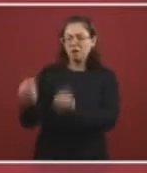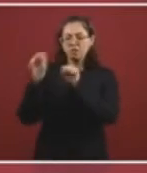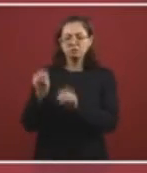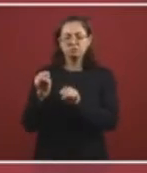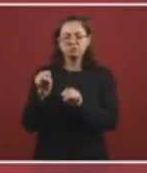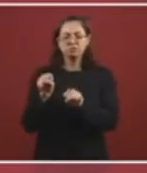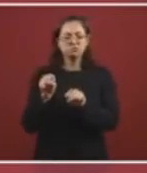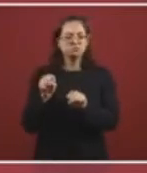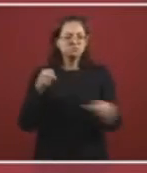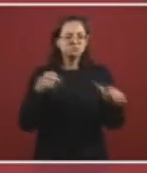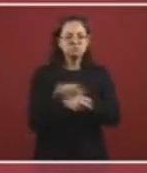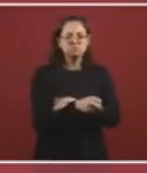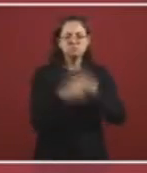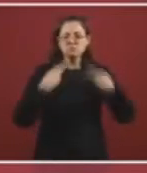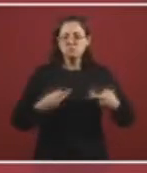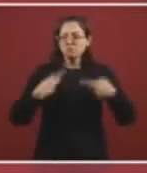el pueblo